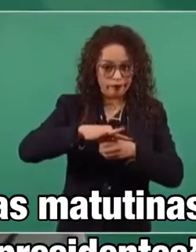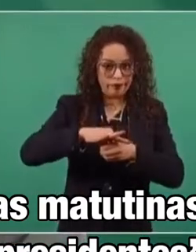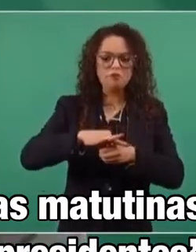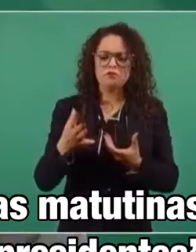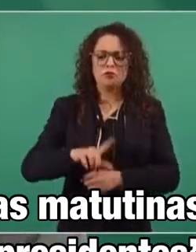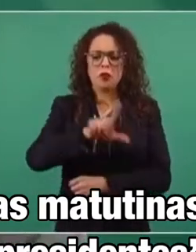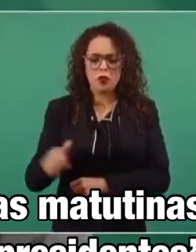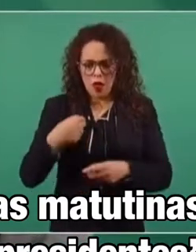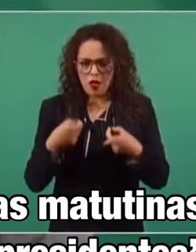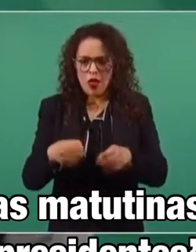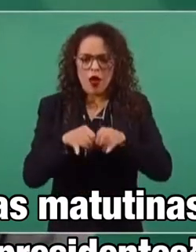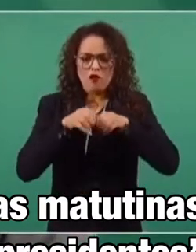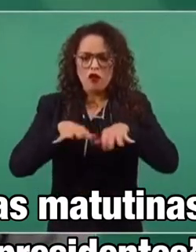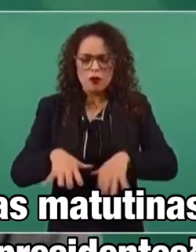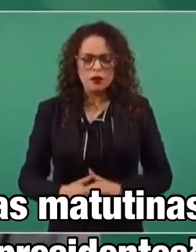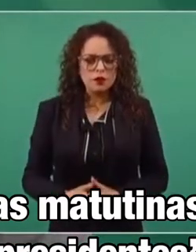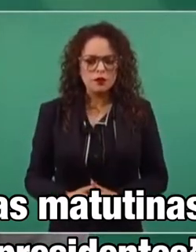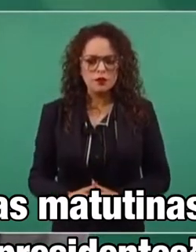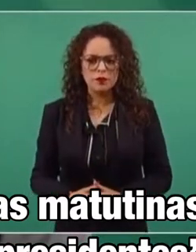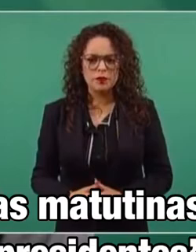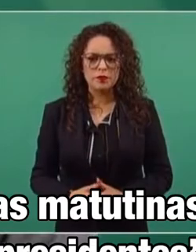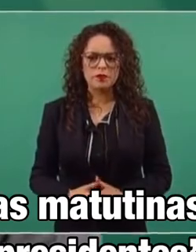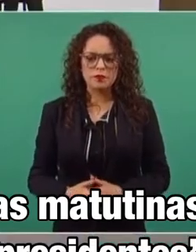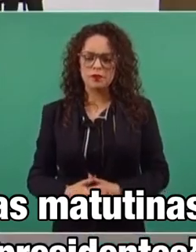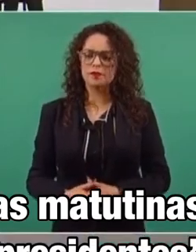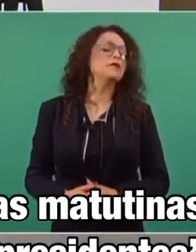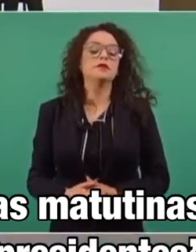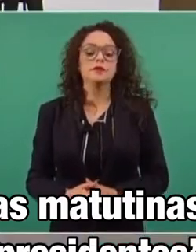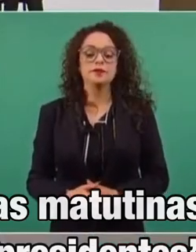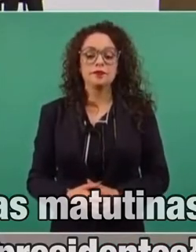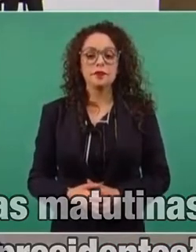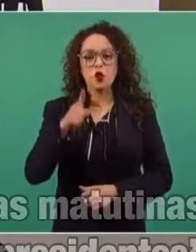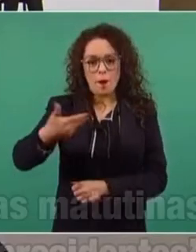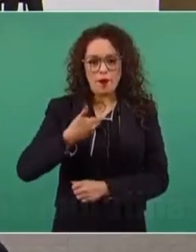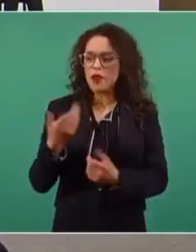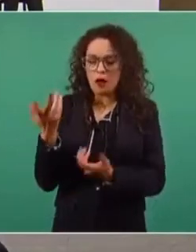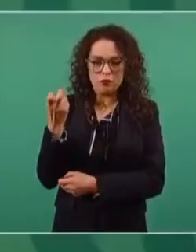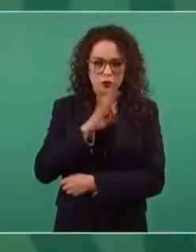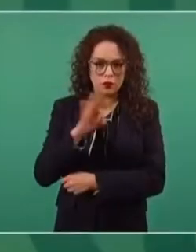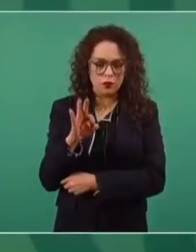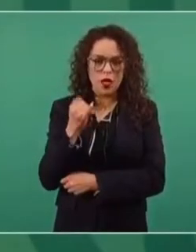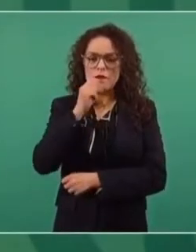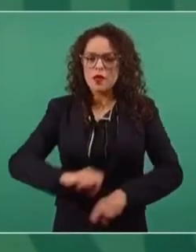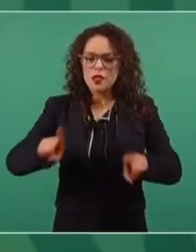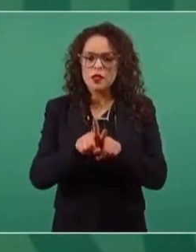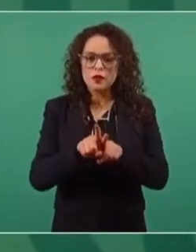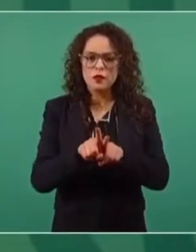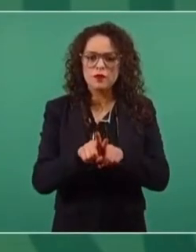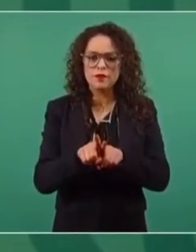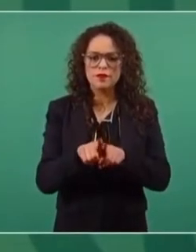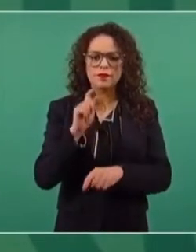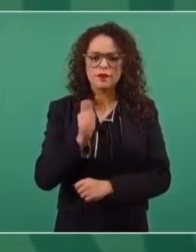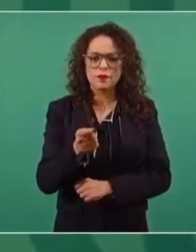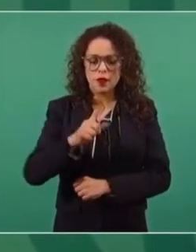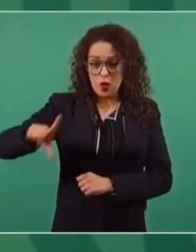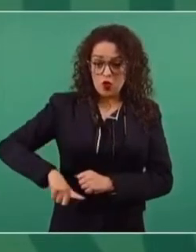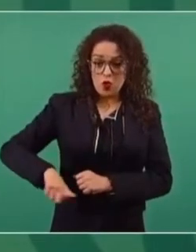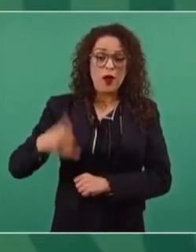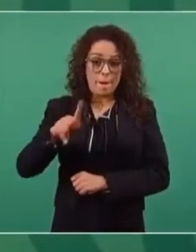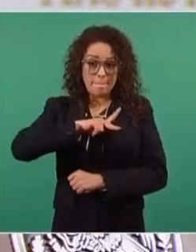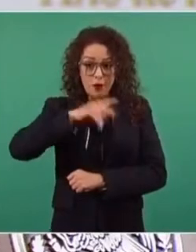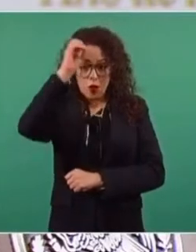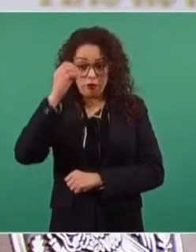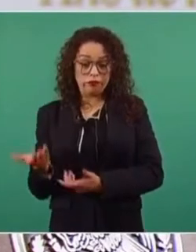informar como ustedes, como tú lo estás solicitando, y voy a fijar también la postura del gobierno y mi